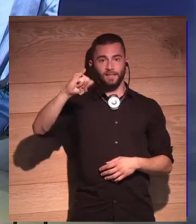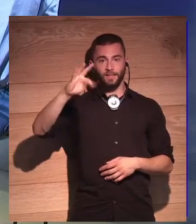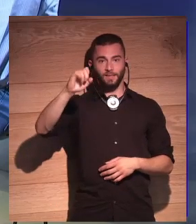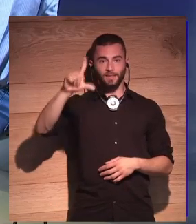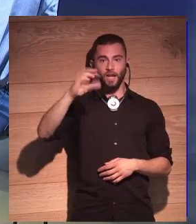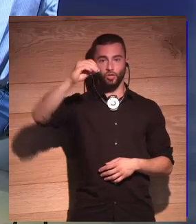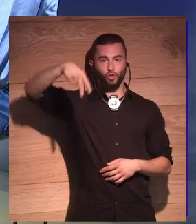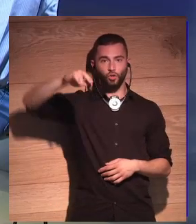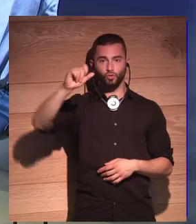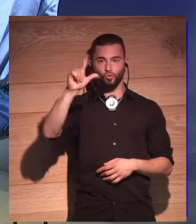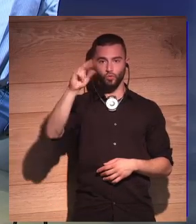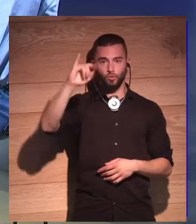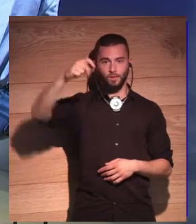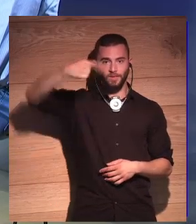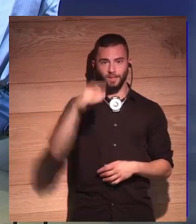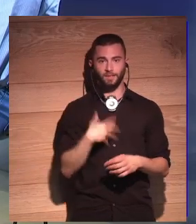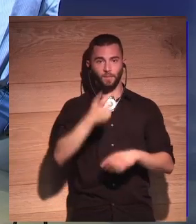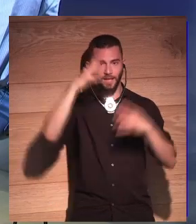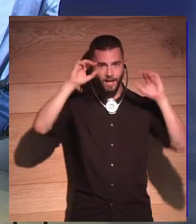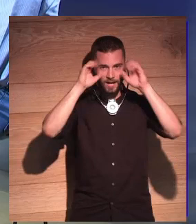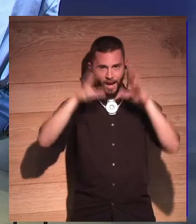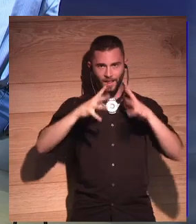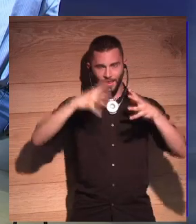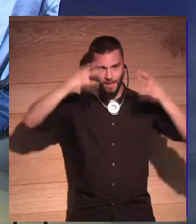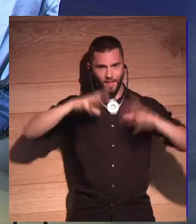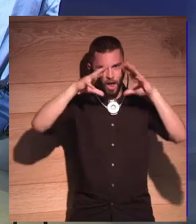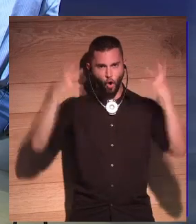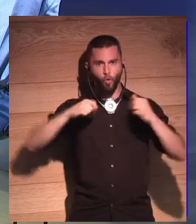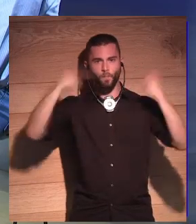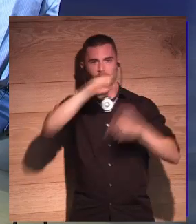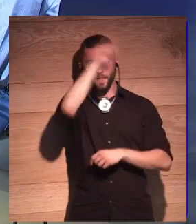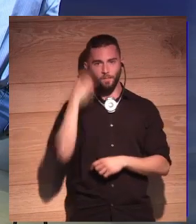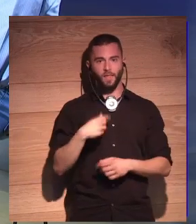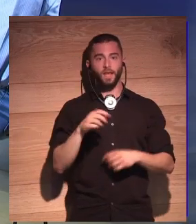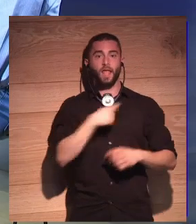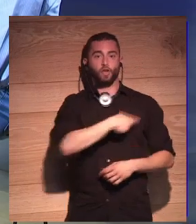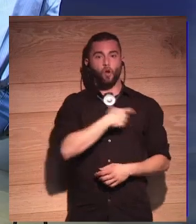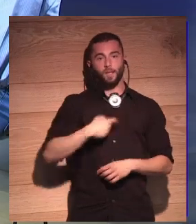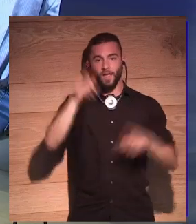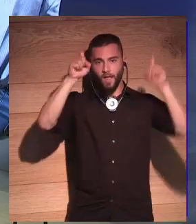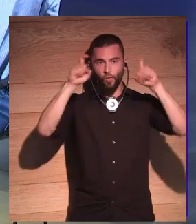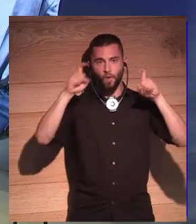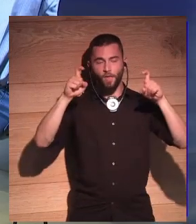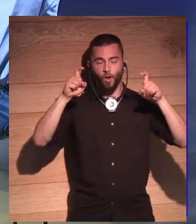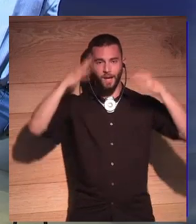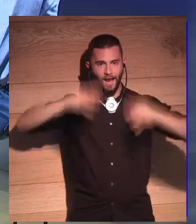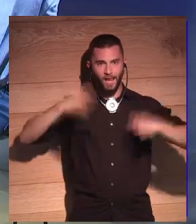Asociación Realidad Virtual y Aumentada de Madrid y copresidente global del Comité de Educación y Realidad